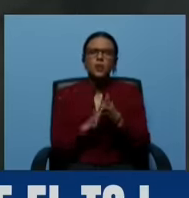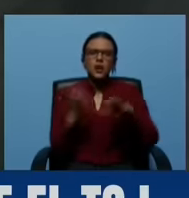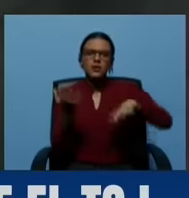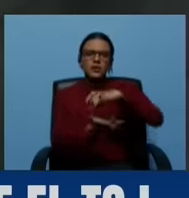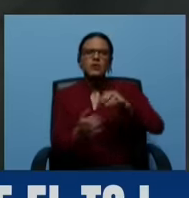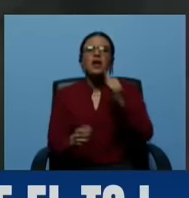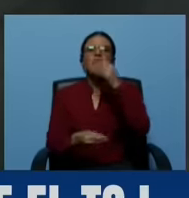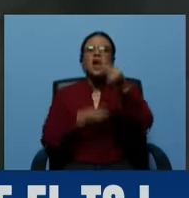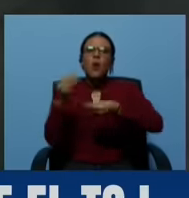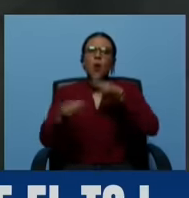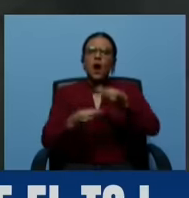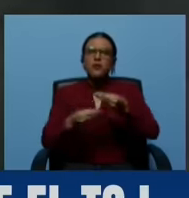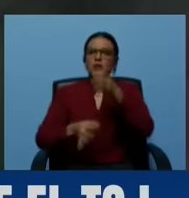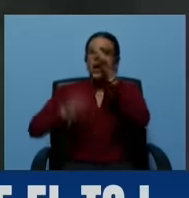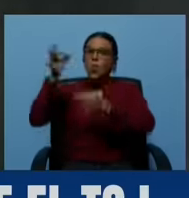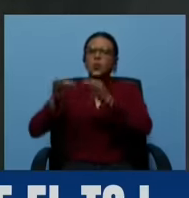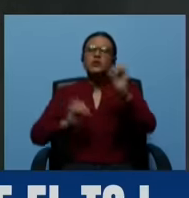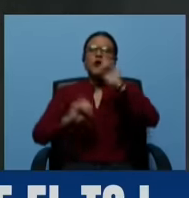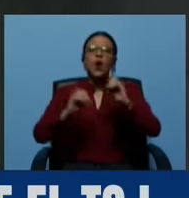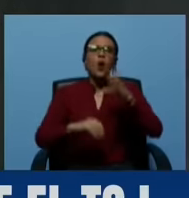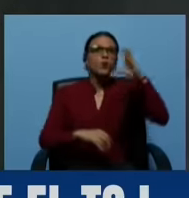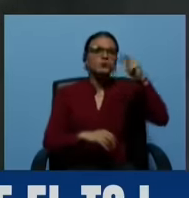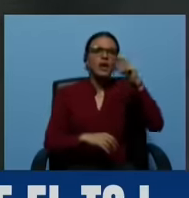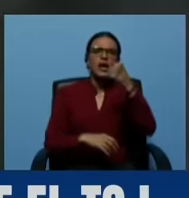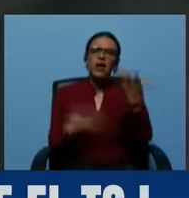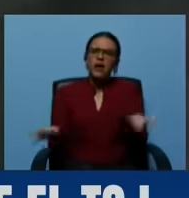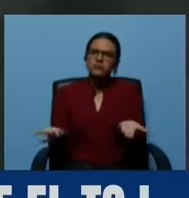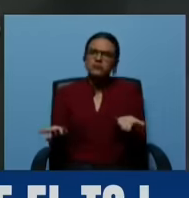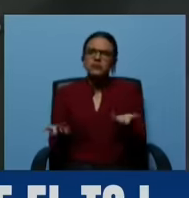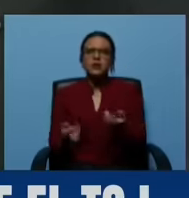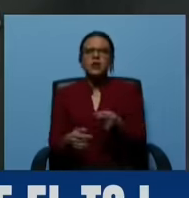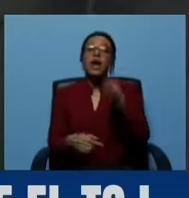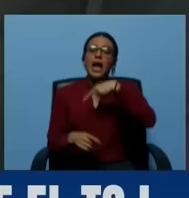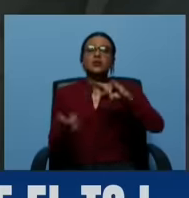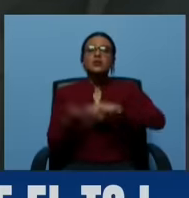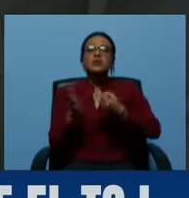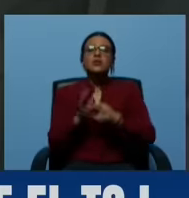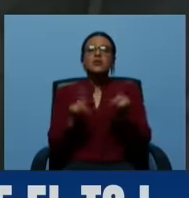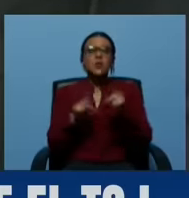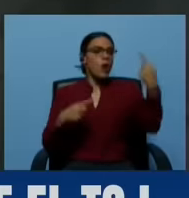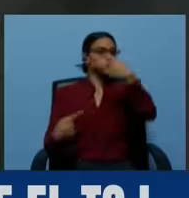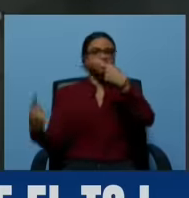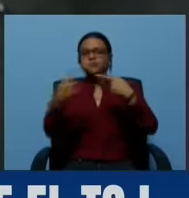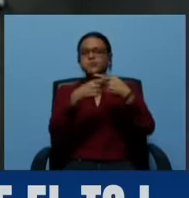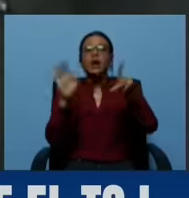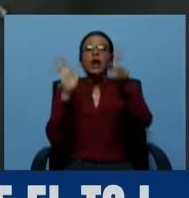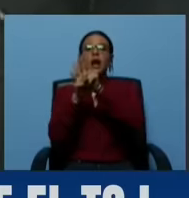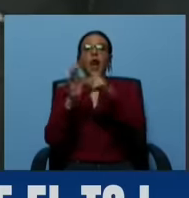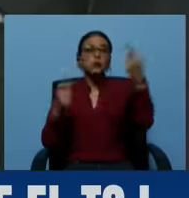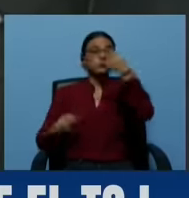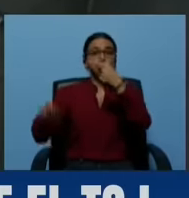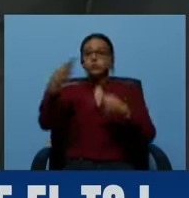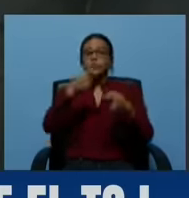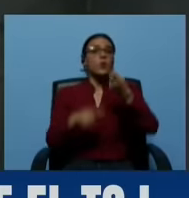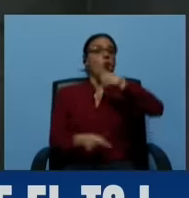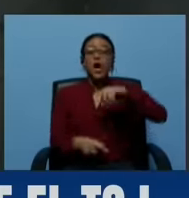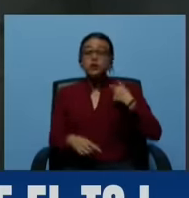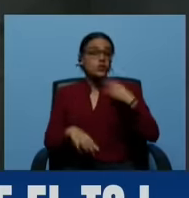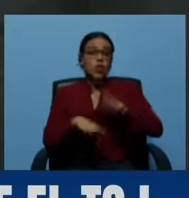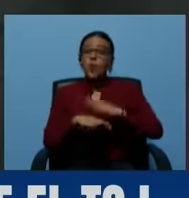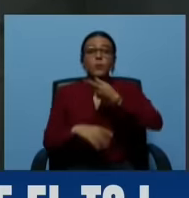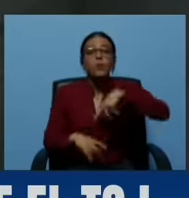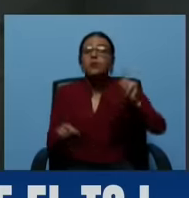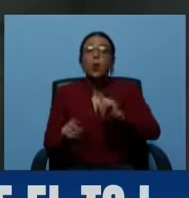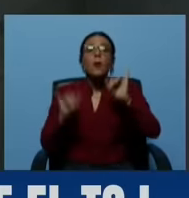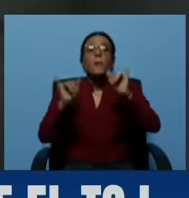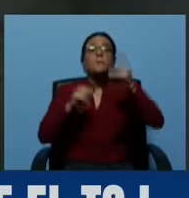esa es una, yo lo acabo de decir en la sala, esta es una controversia legal que no nos compete a nosotros definirla.